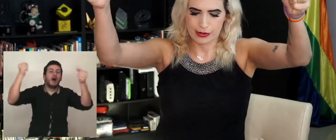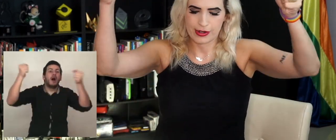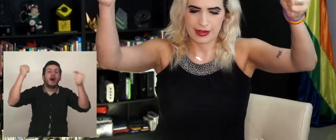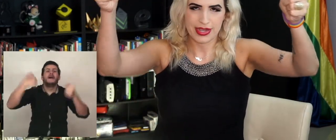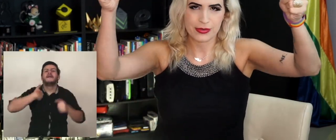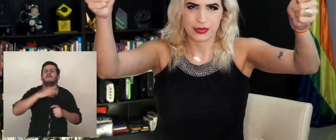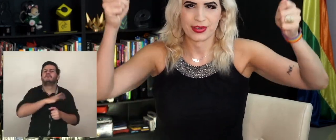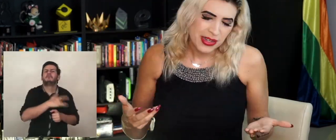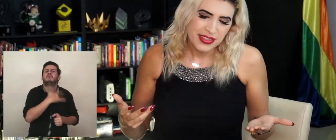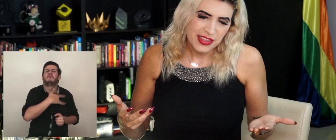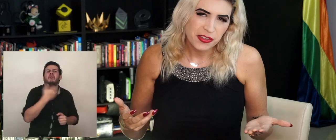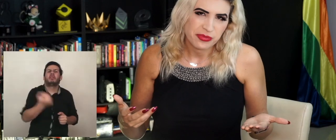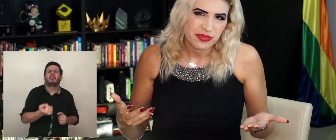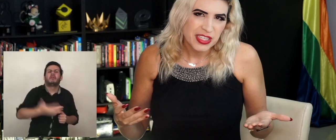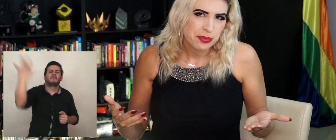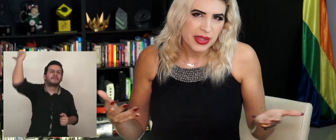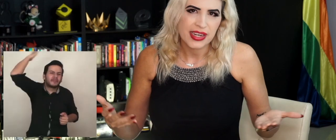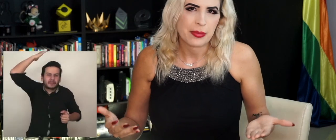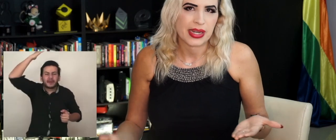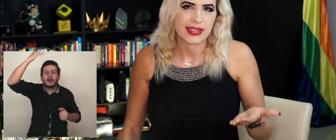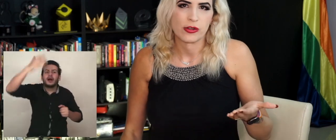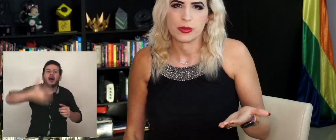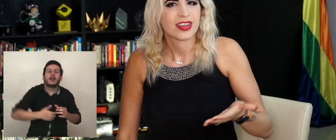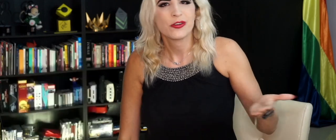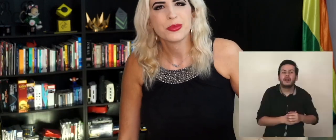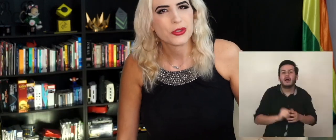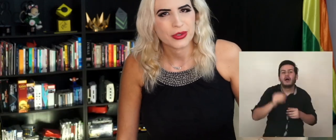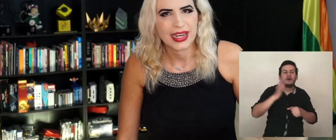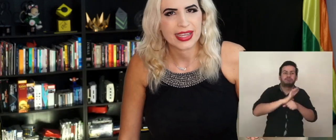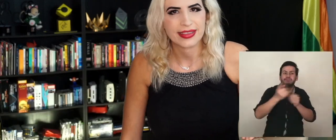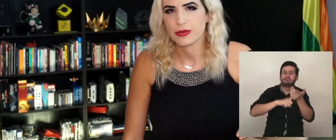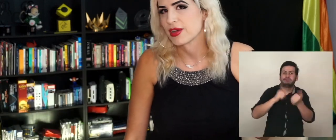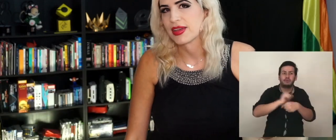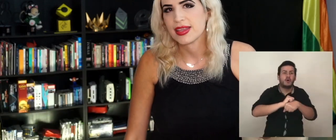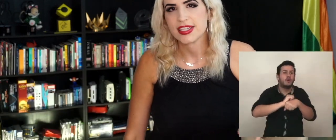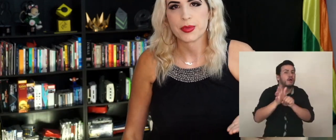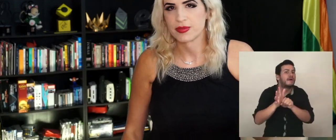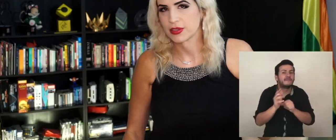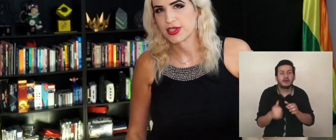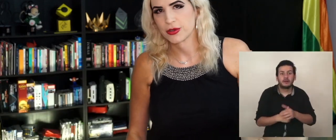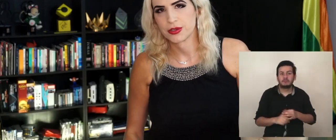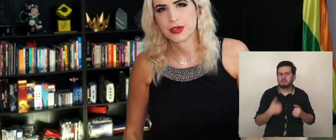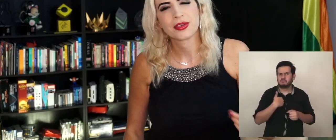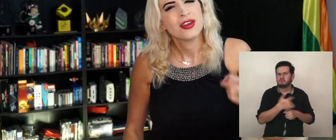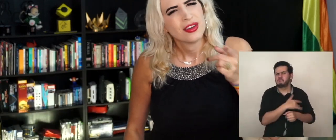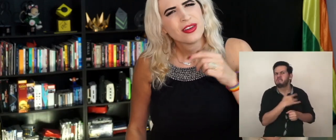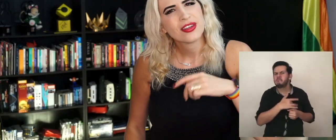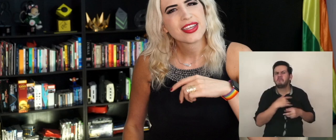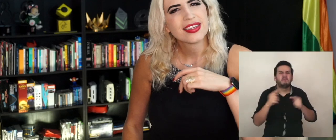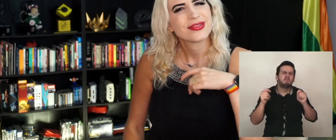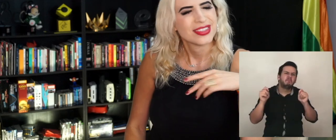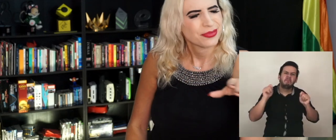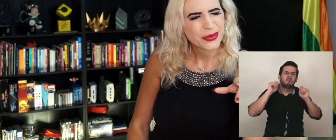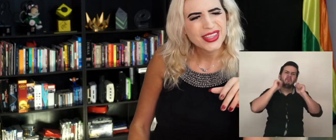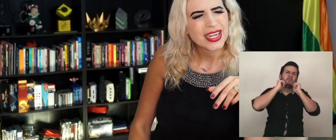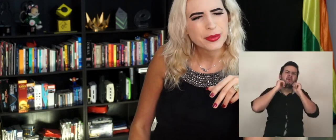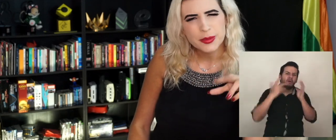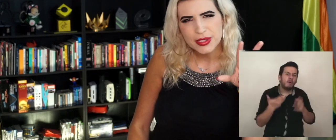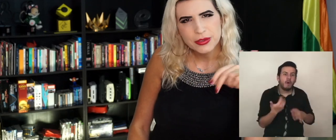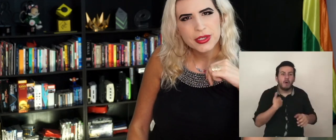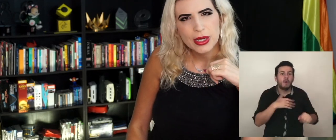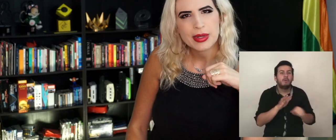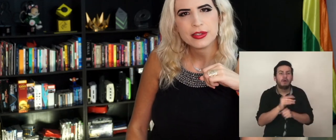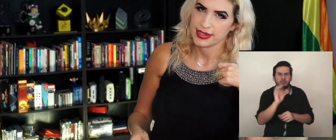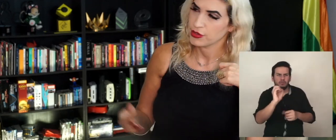pela el coronavirus. Pero entiendo, es pedirle peras al olmo. En un mundo donde la gente en un café le dice a perfectos desconocidos, oye, ¿me cuida la